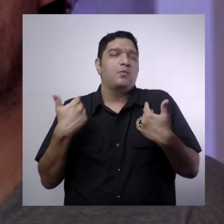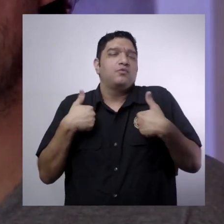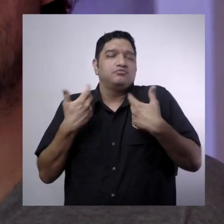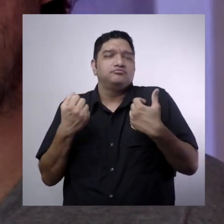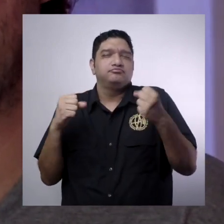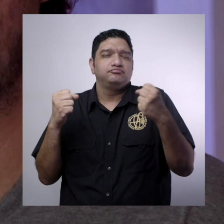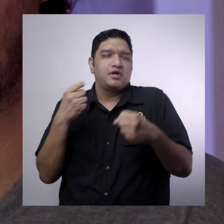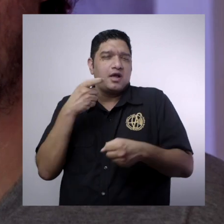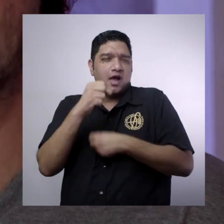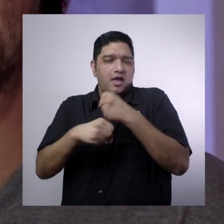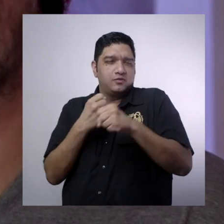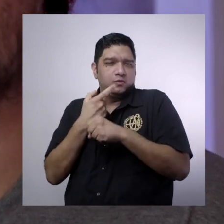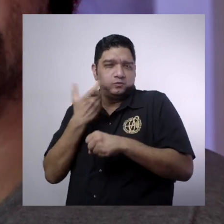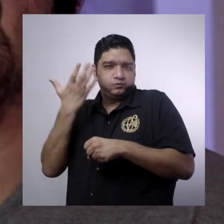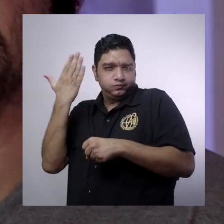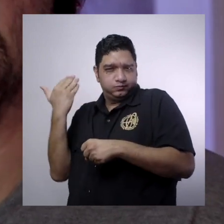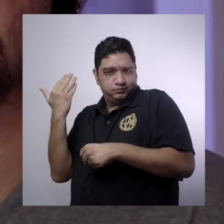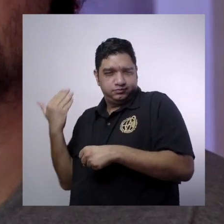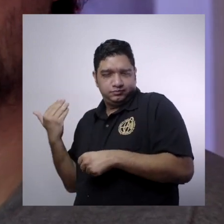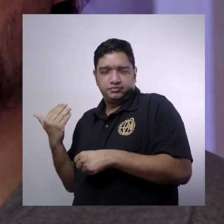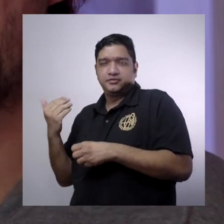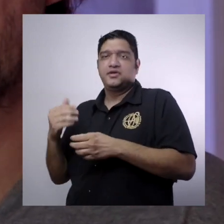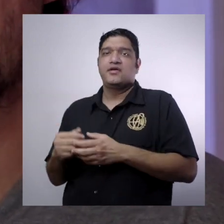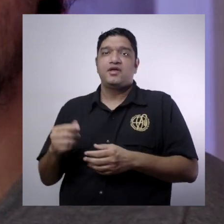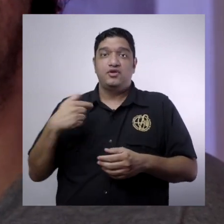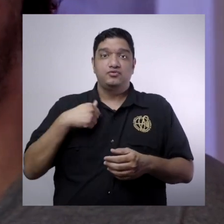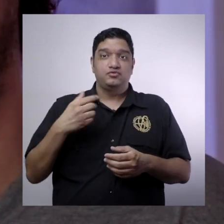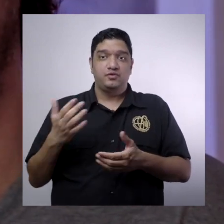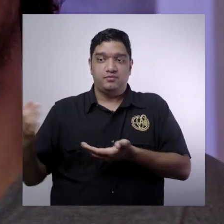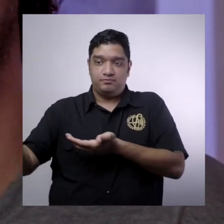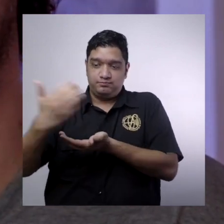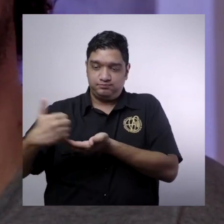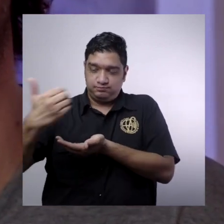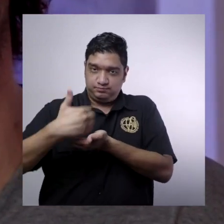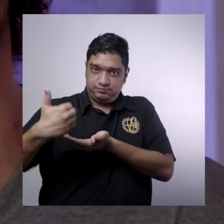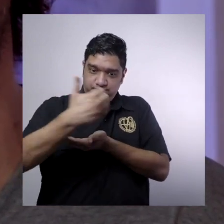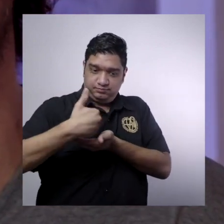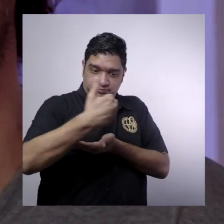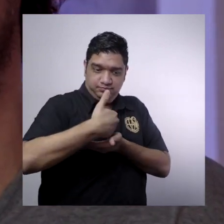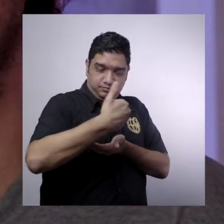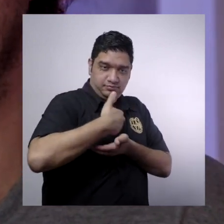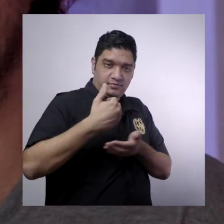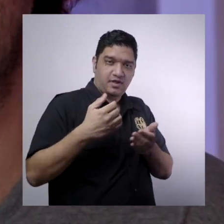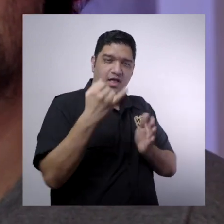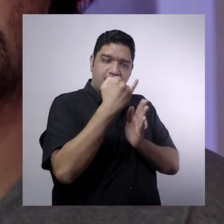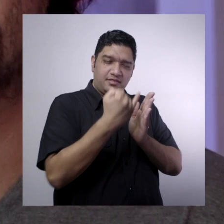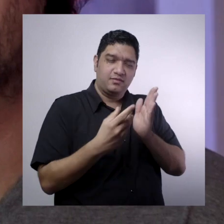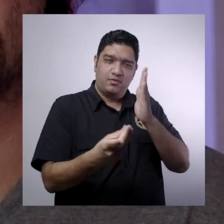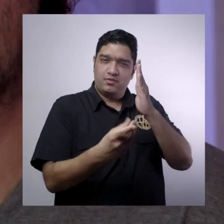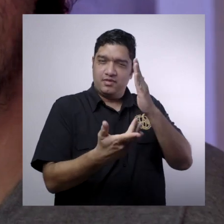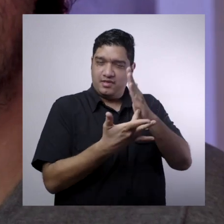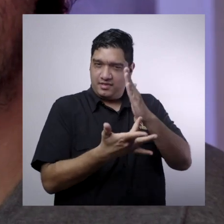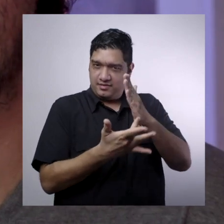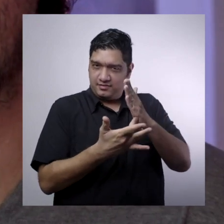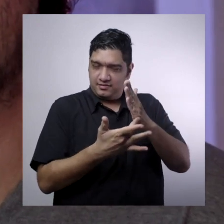yo he estado recopilando grabados antiguos, ¿verdad?